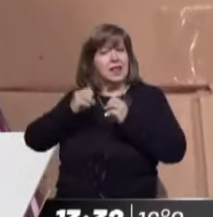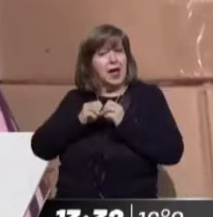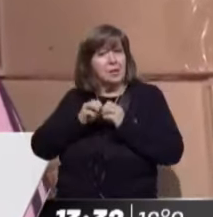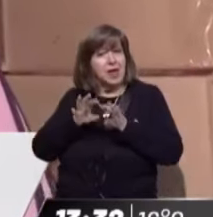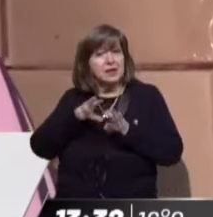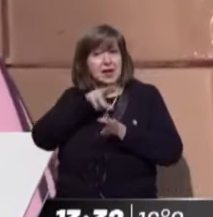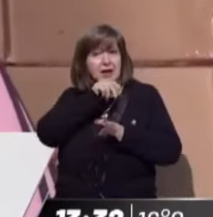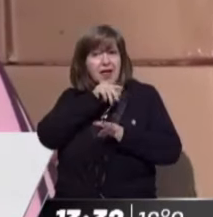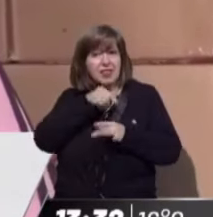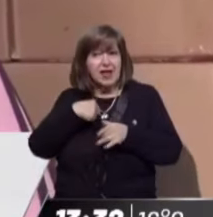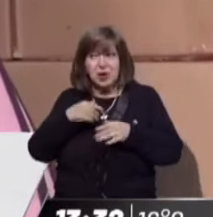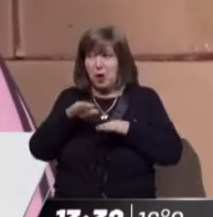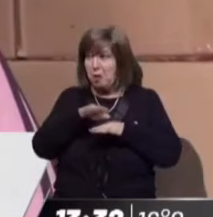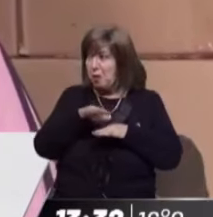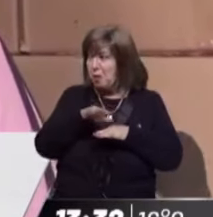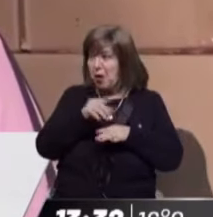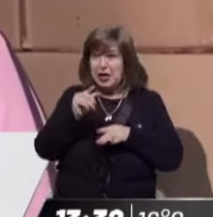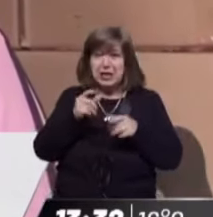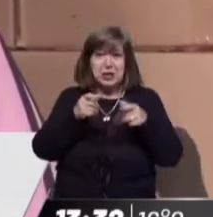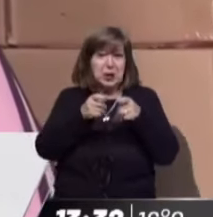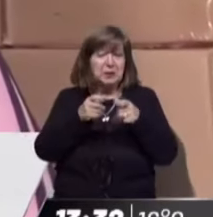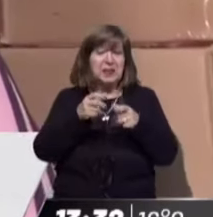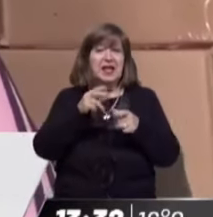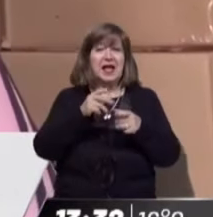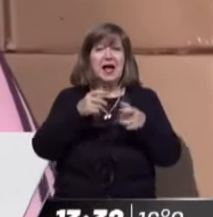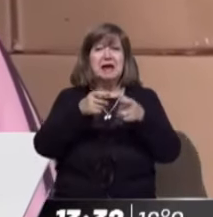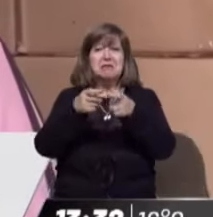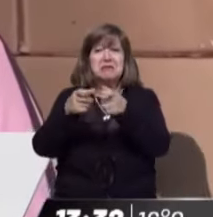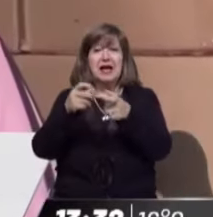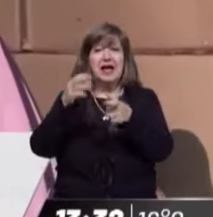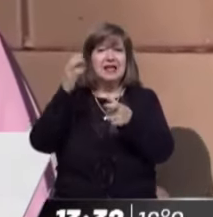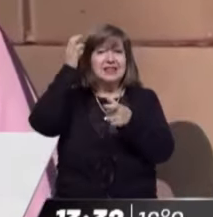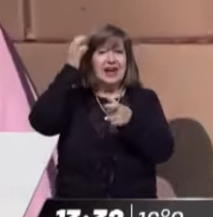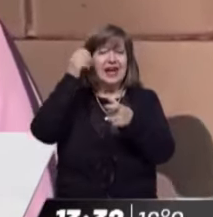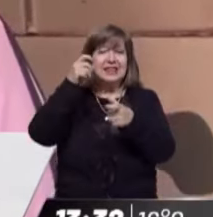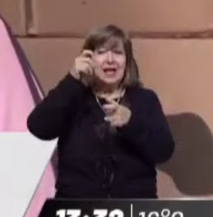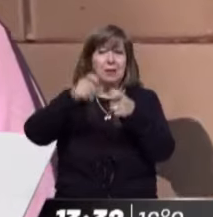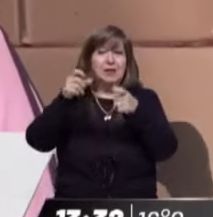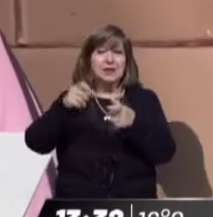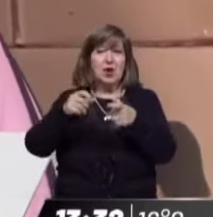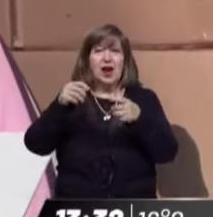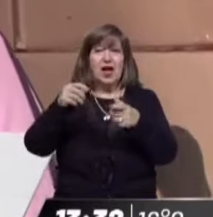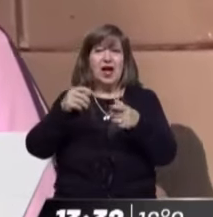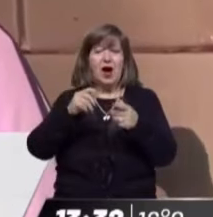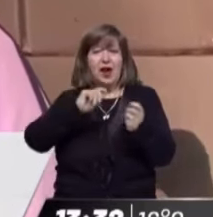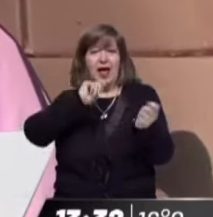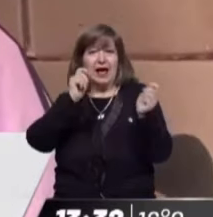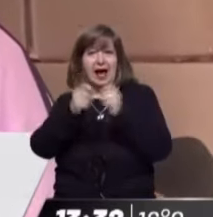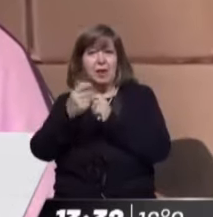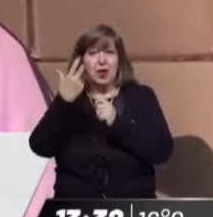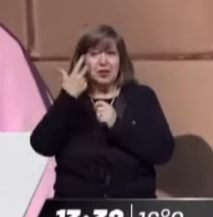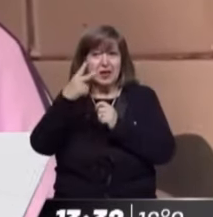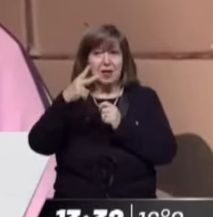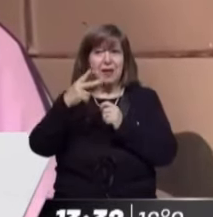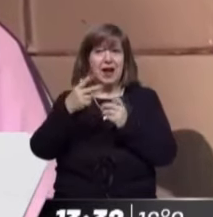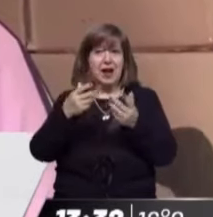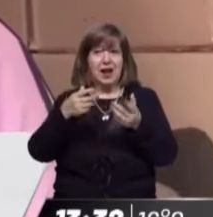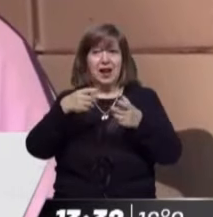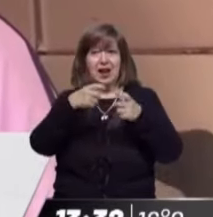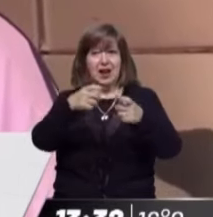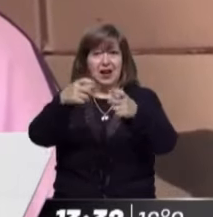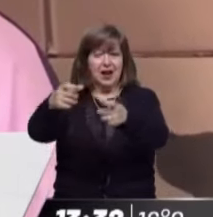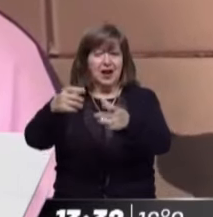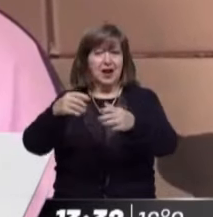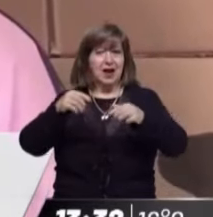no solamente dábamos 30 raciones hoy Se entregan 3000 pero hornerito fue grande cuando entregó